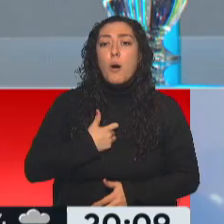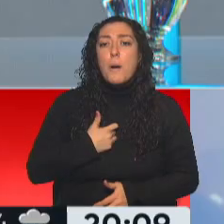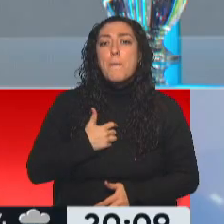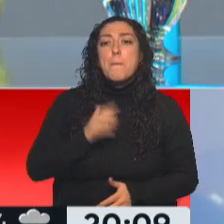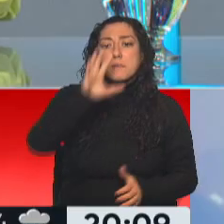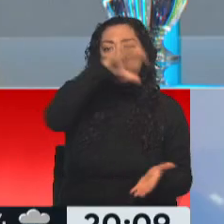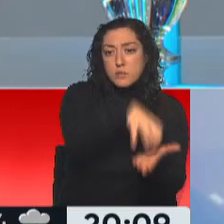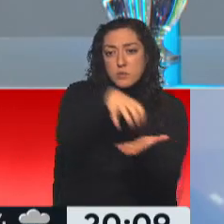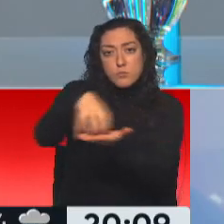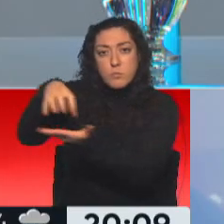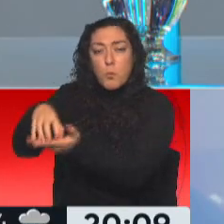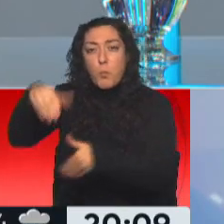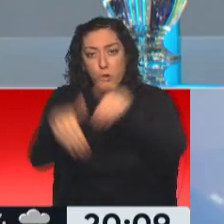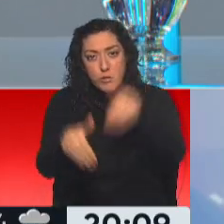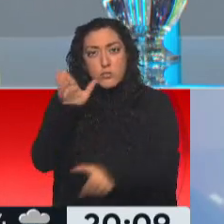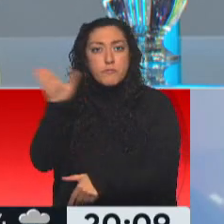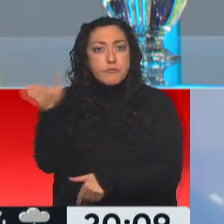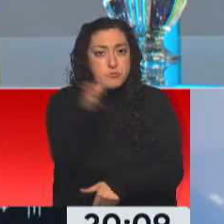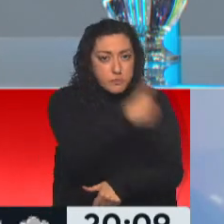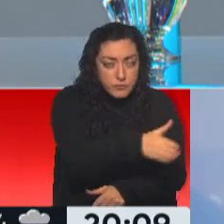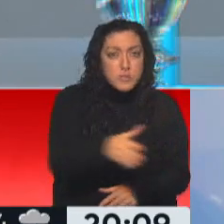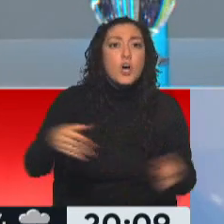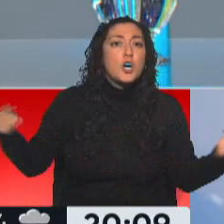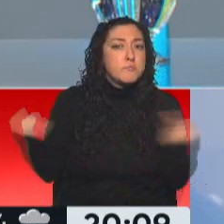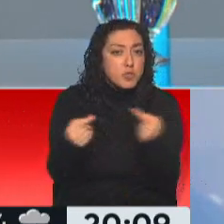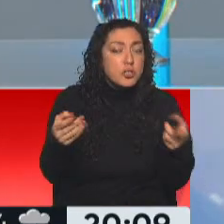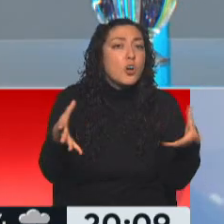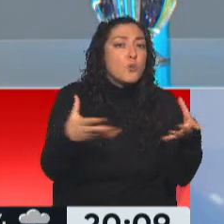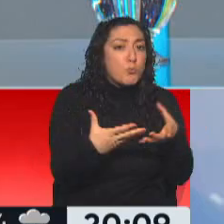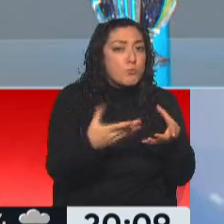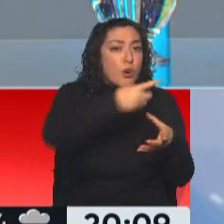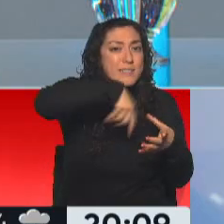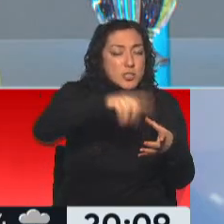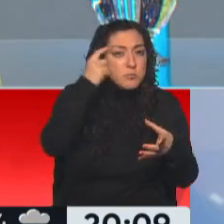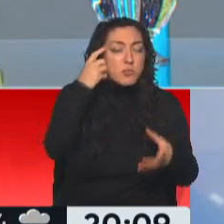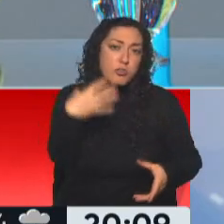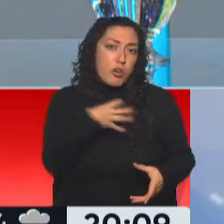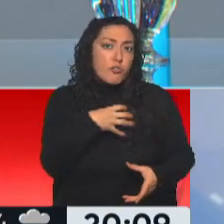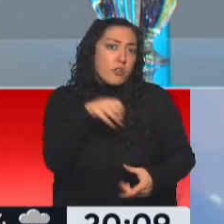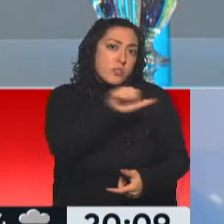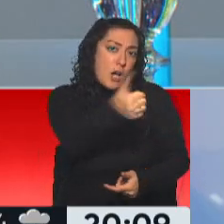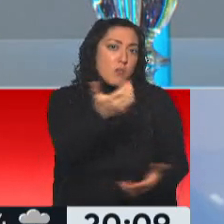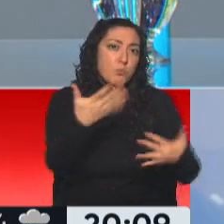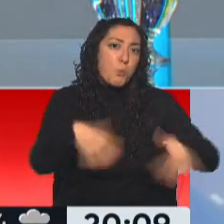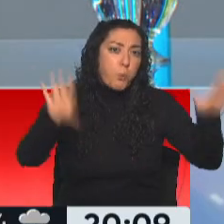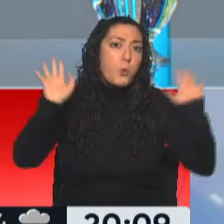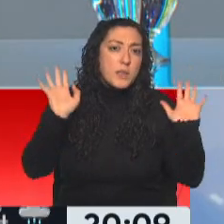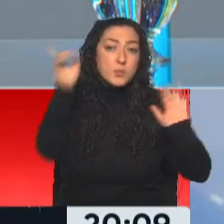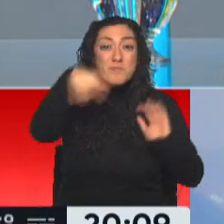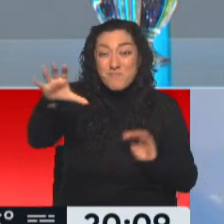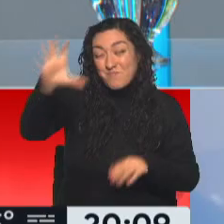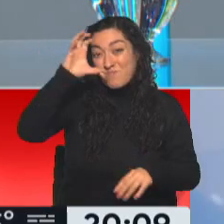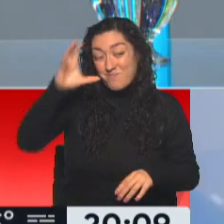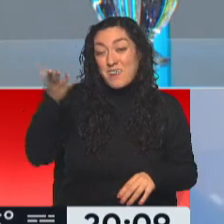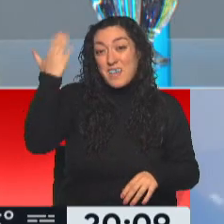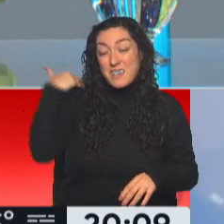centros de votación. Había un clima de parte de la oposición que se mostraba muy confiada de ganar, porque recordemos que si bien el candidato es